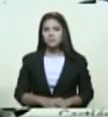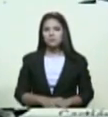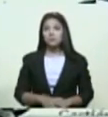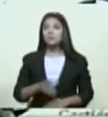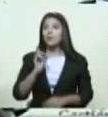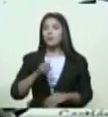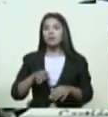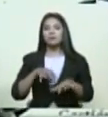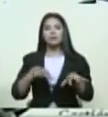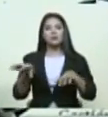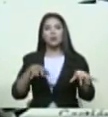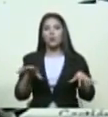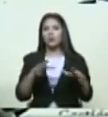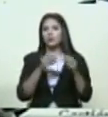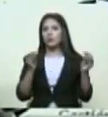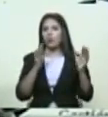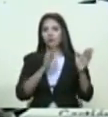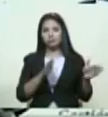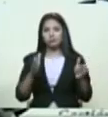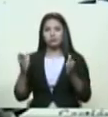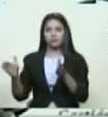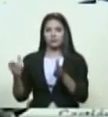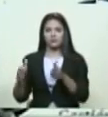distribuir un expediente.